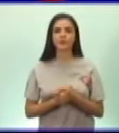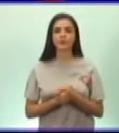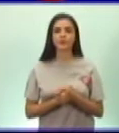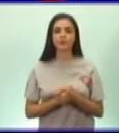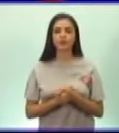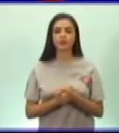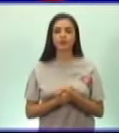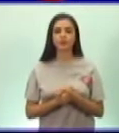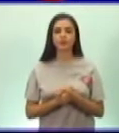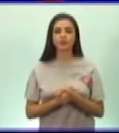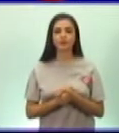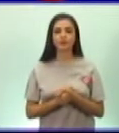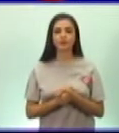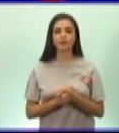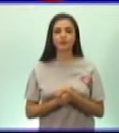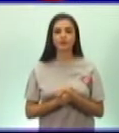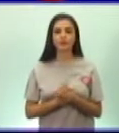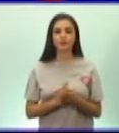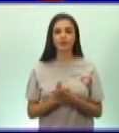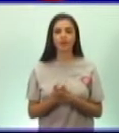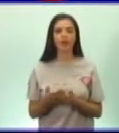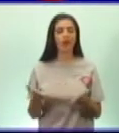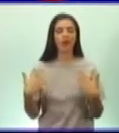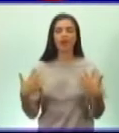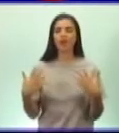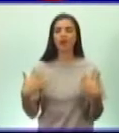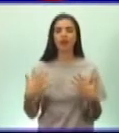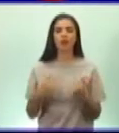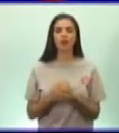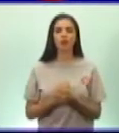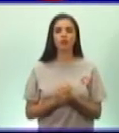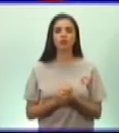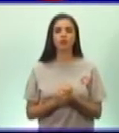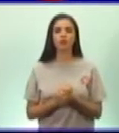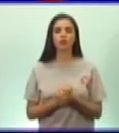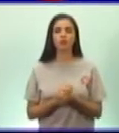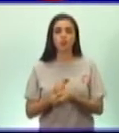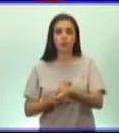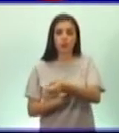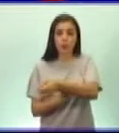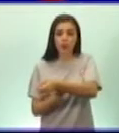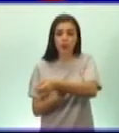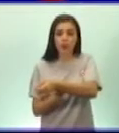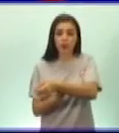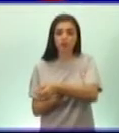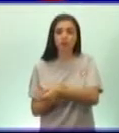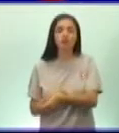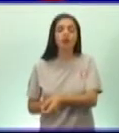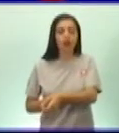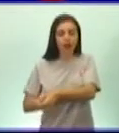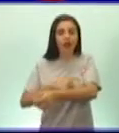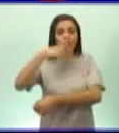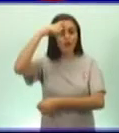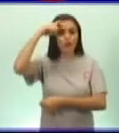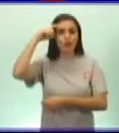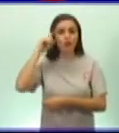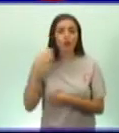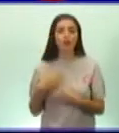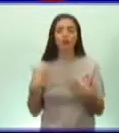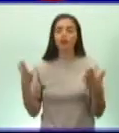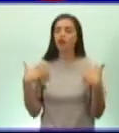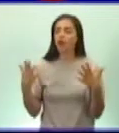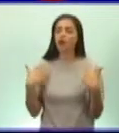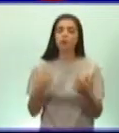Y cuando sudamos o hace mucho calor, por estos poros es por donde sale al exterior, o sea, se excretan